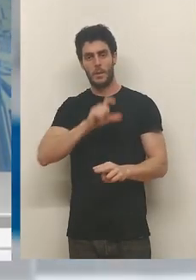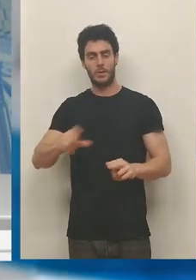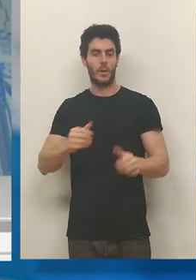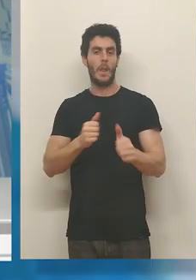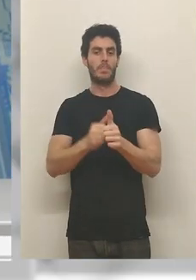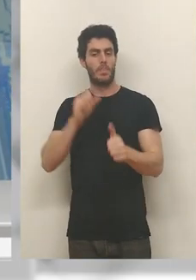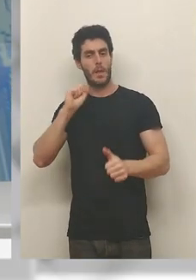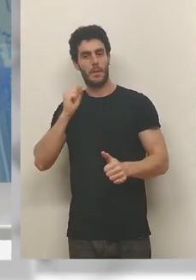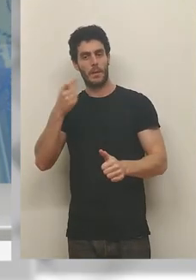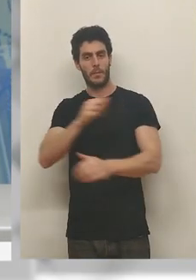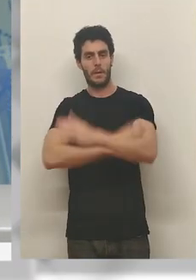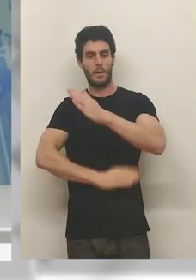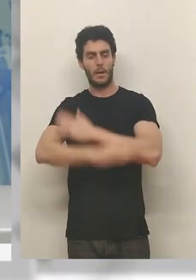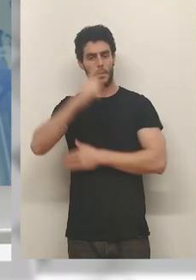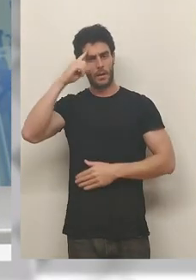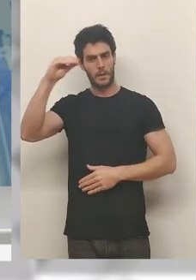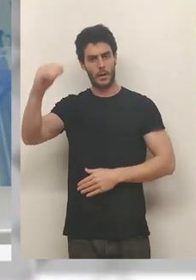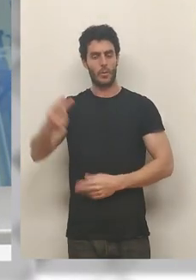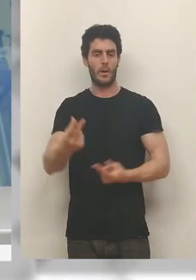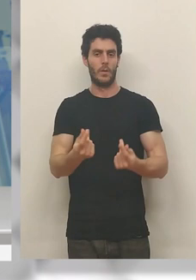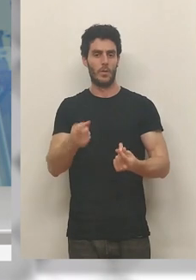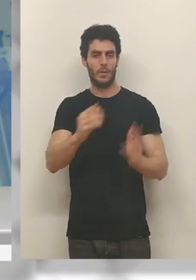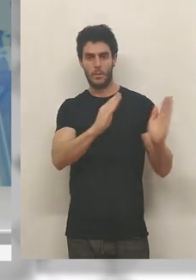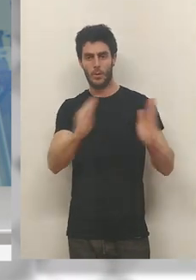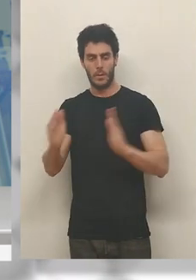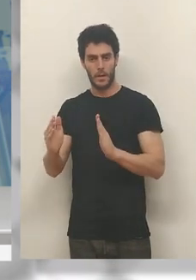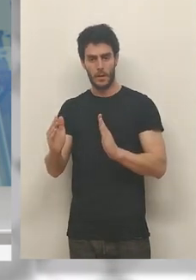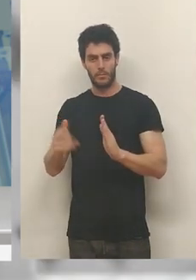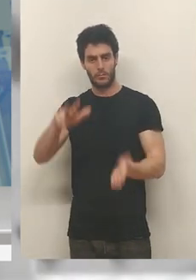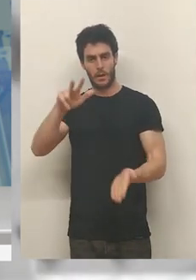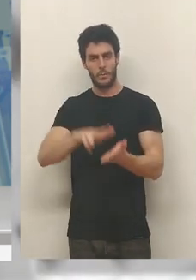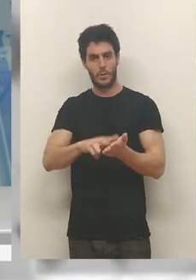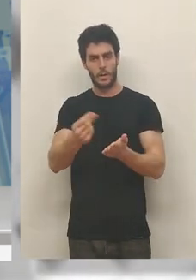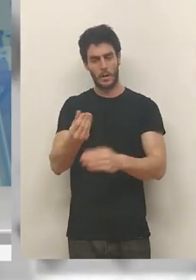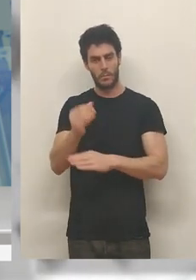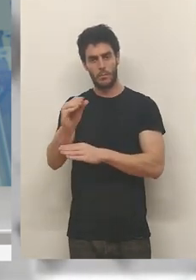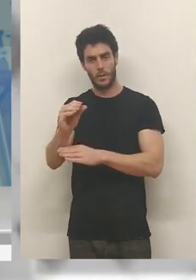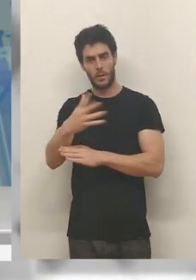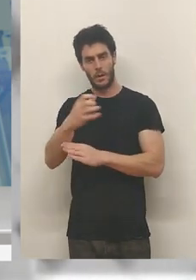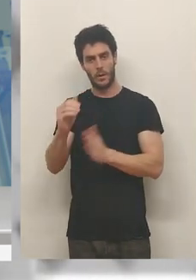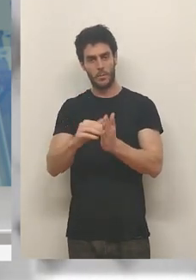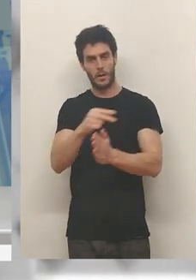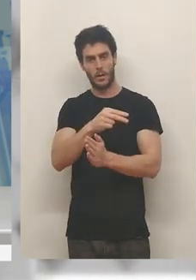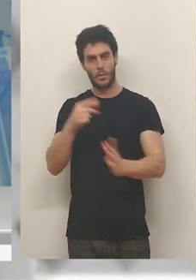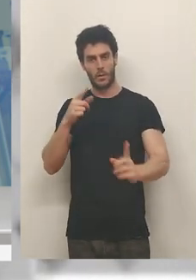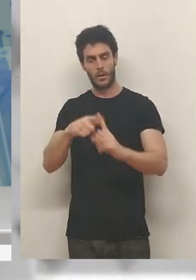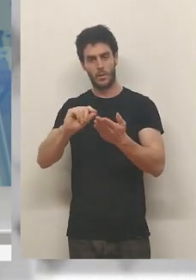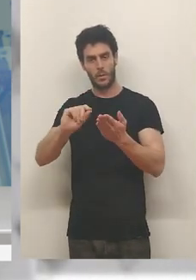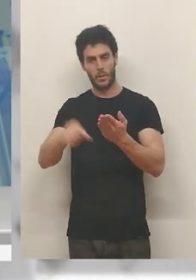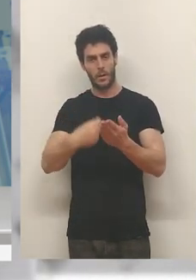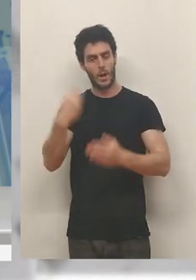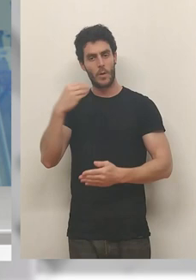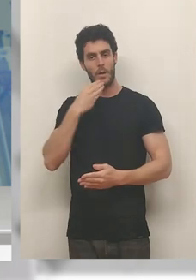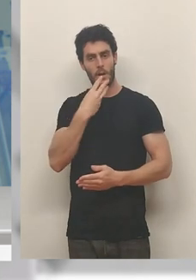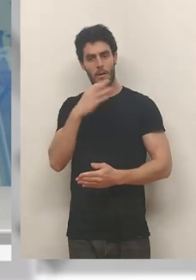residencial para personas con dependencia y discapacidad intelectual en Logroño. Y por otra parte, se ha aprobado una partida de medio millón de euros